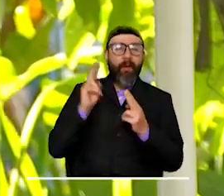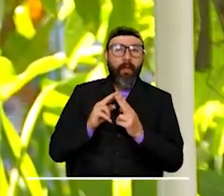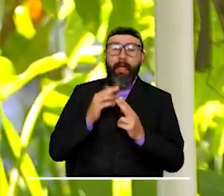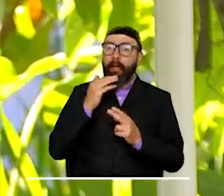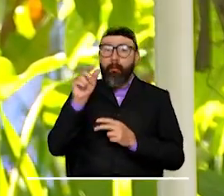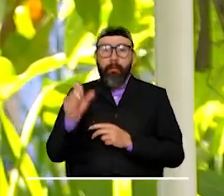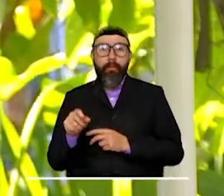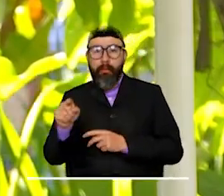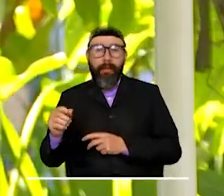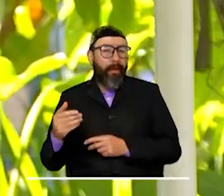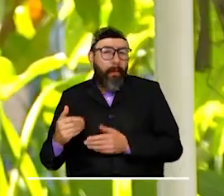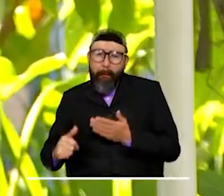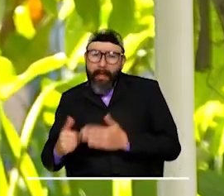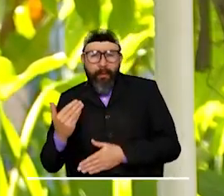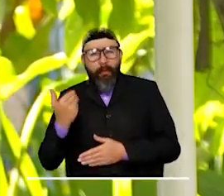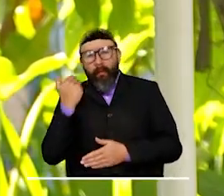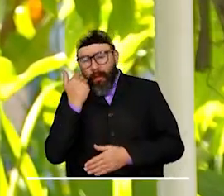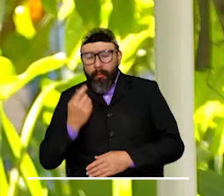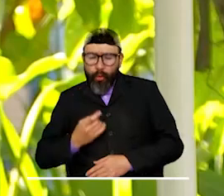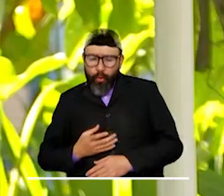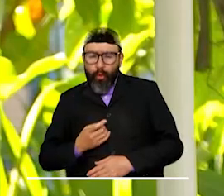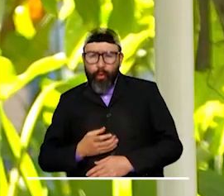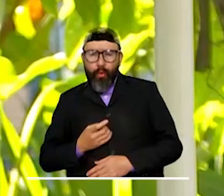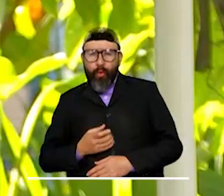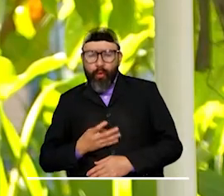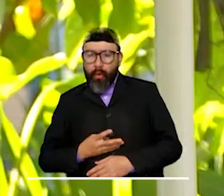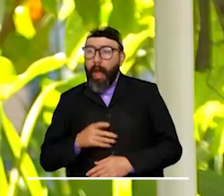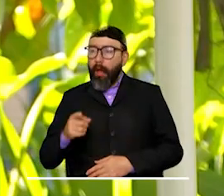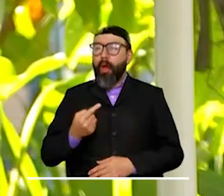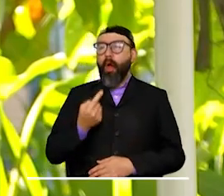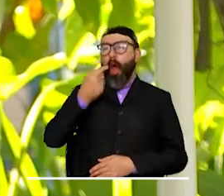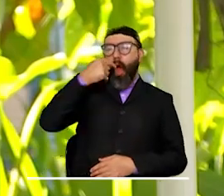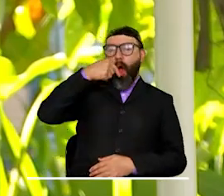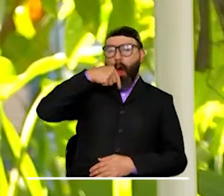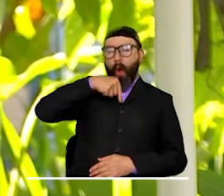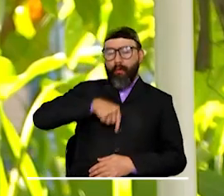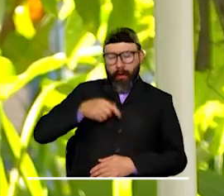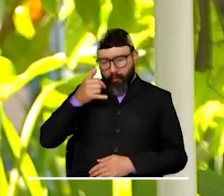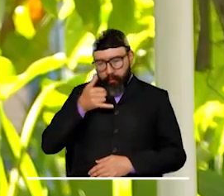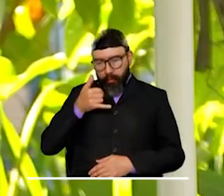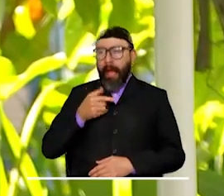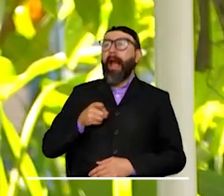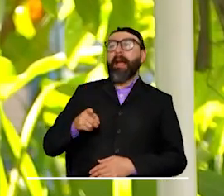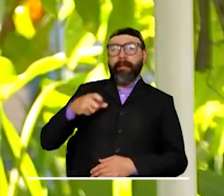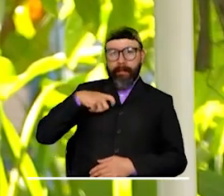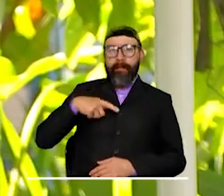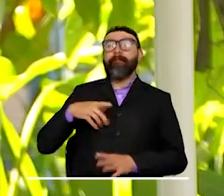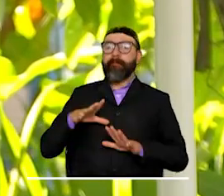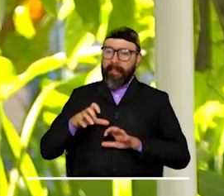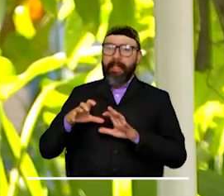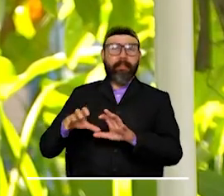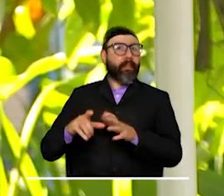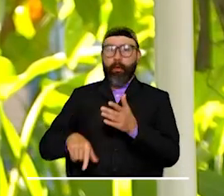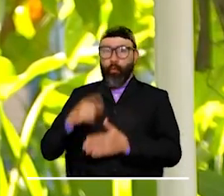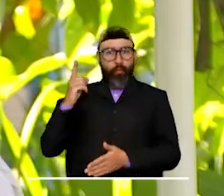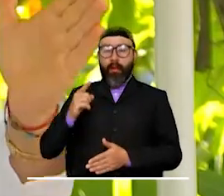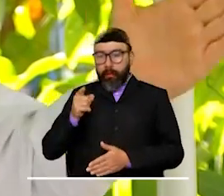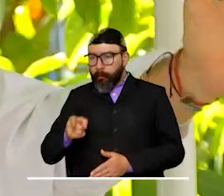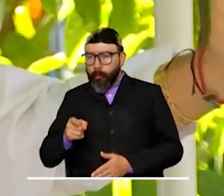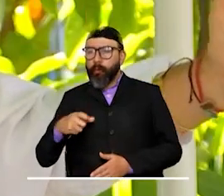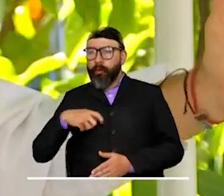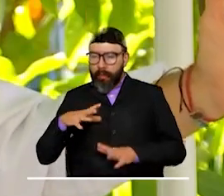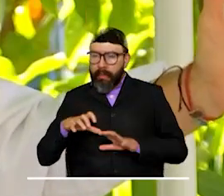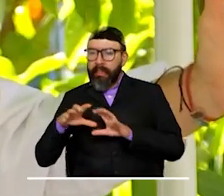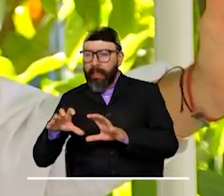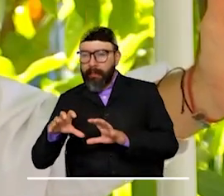endoscopia, pues ya con la endoscopia vamos a suponer que sí o sí tuviera el cáncer. Hay cáncer y